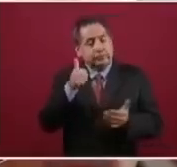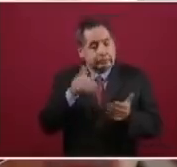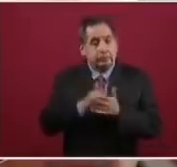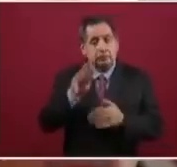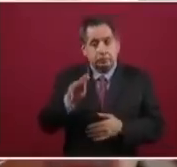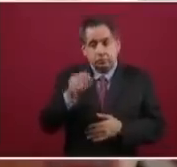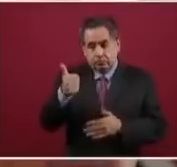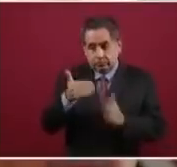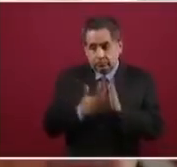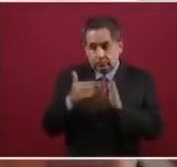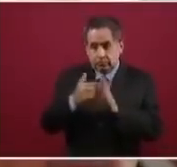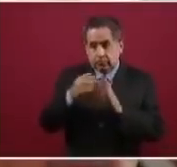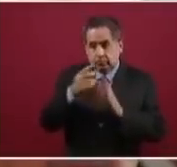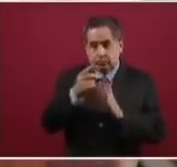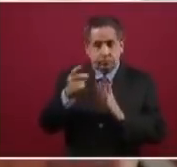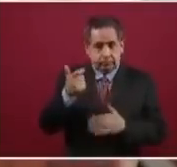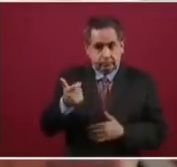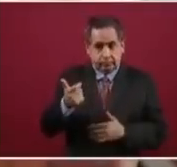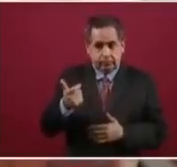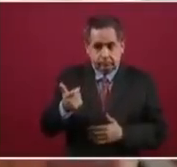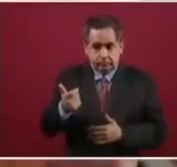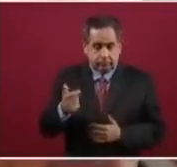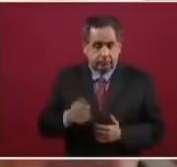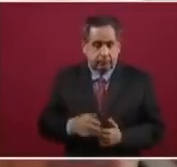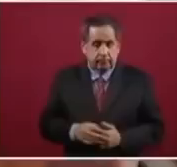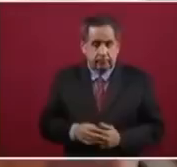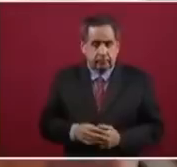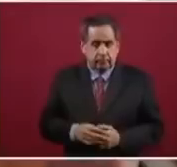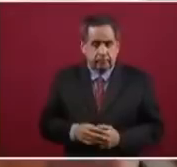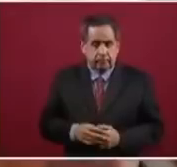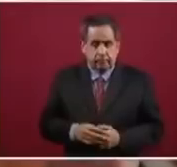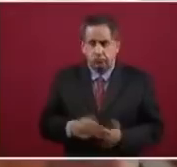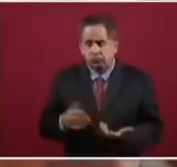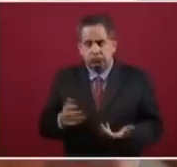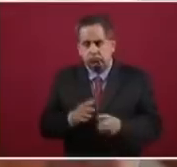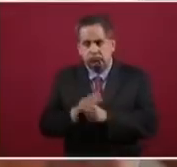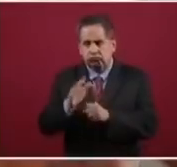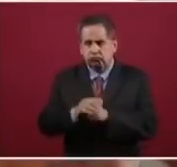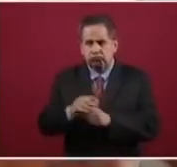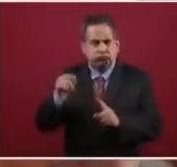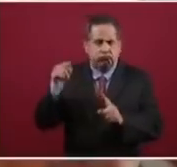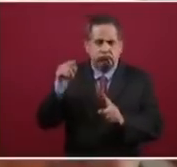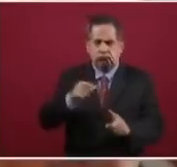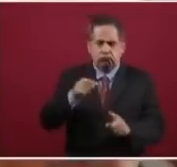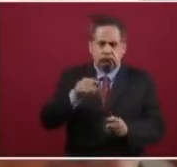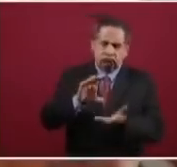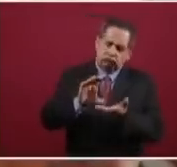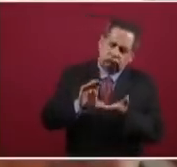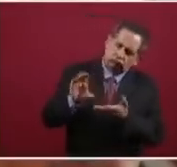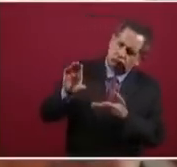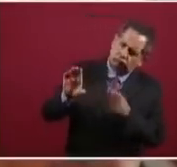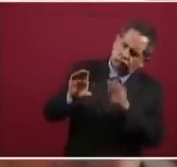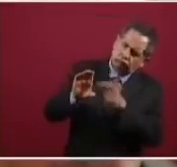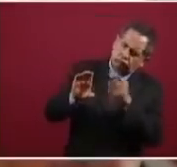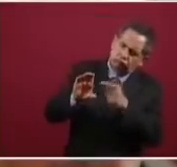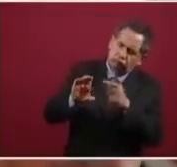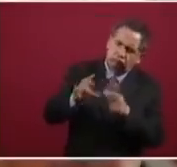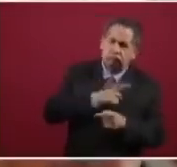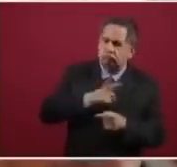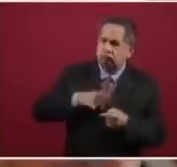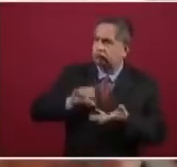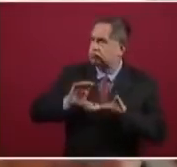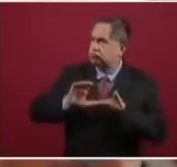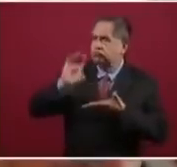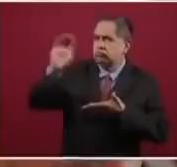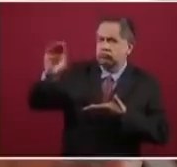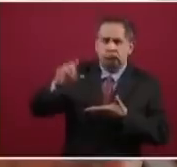millones de millones de pesos cuál es el monto destinado al pago de la deuda si